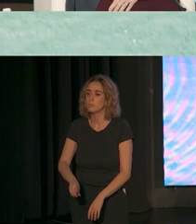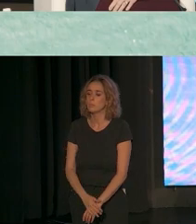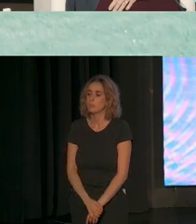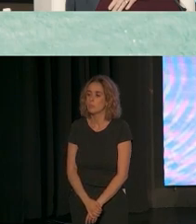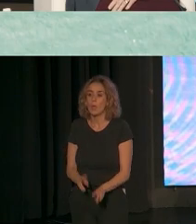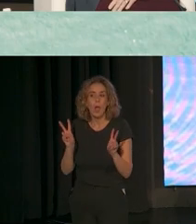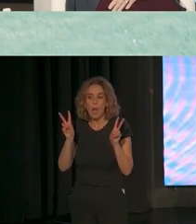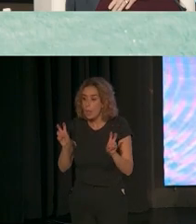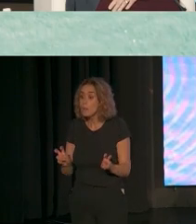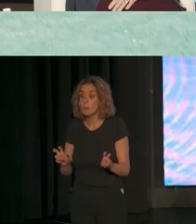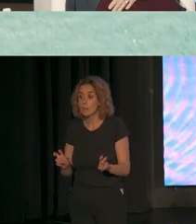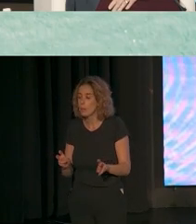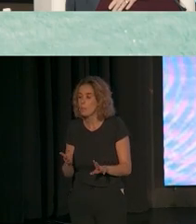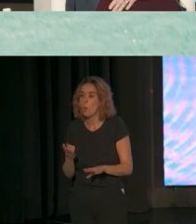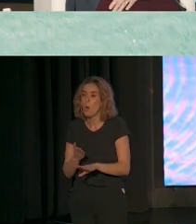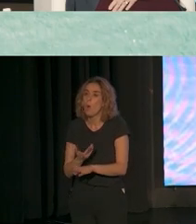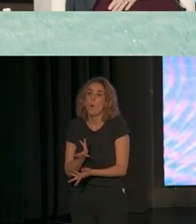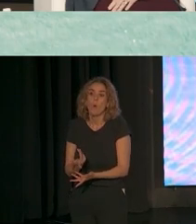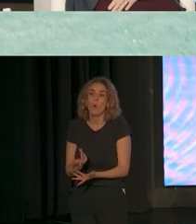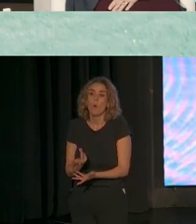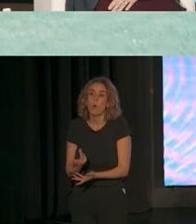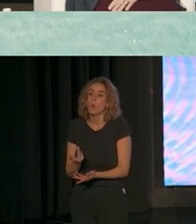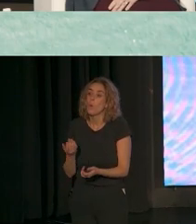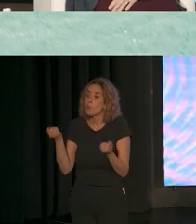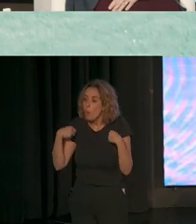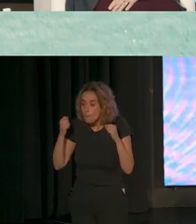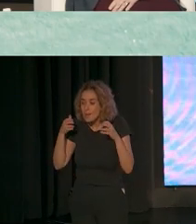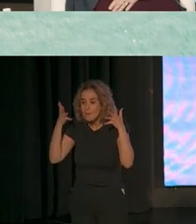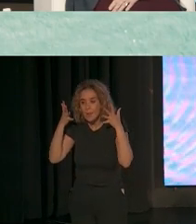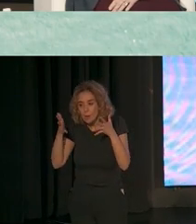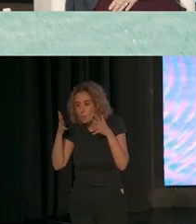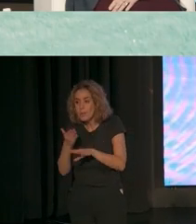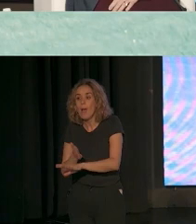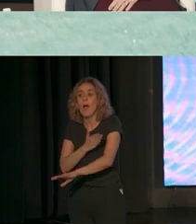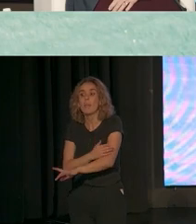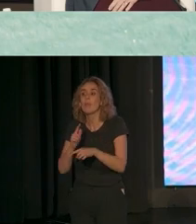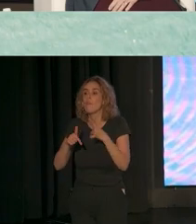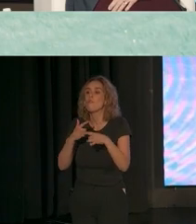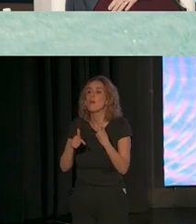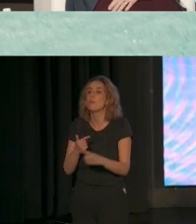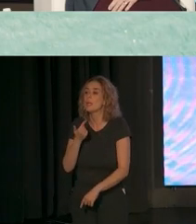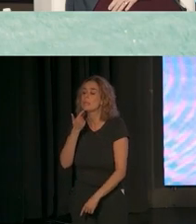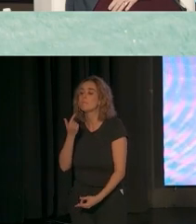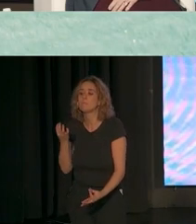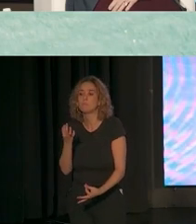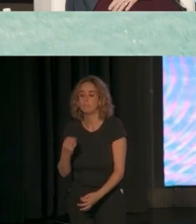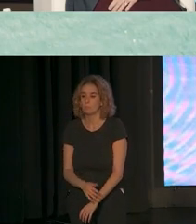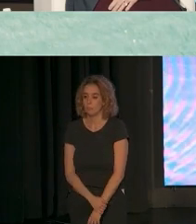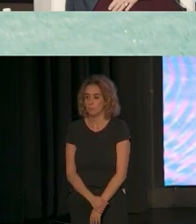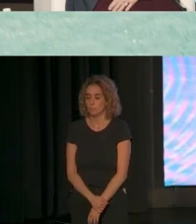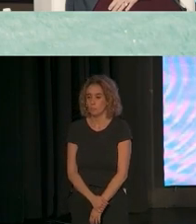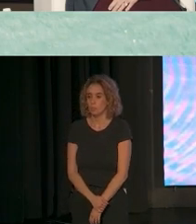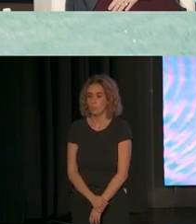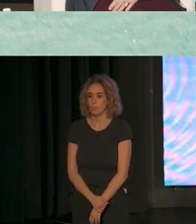al principio, sobre todo antes de que la gente empiece a utilizar prácticas recomendadas, las familias le decían a un